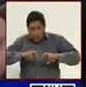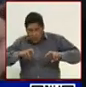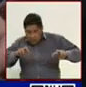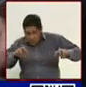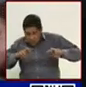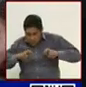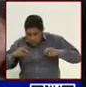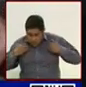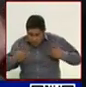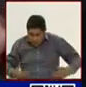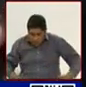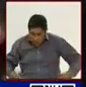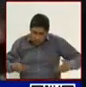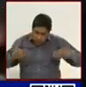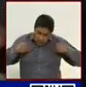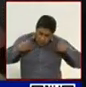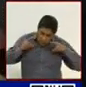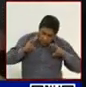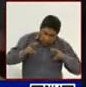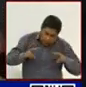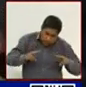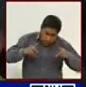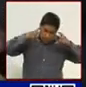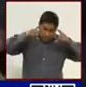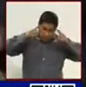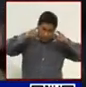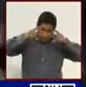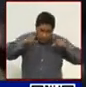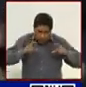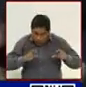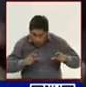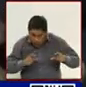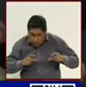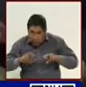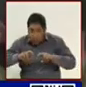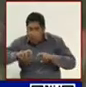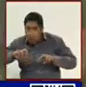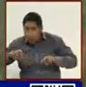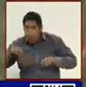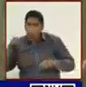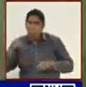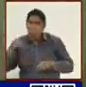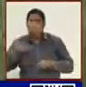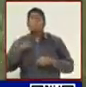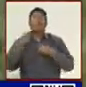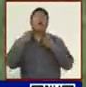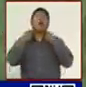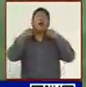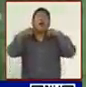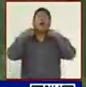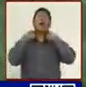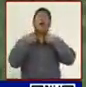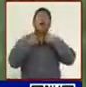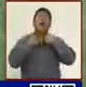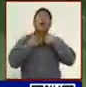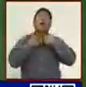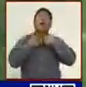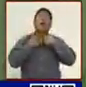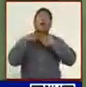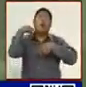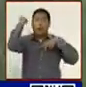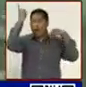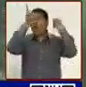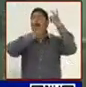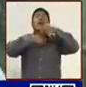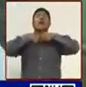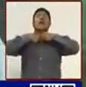externo, se pudo observar un surco equimótico completo alrededor del cuello,